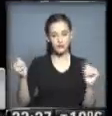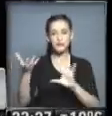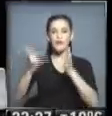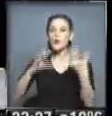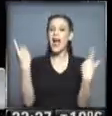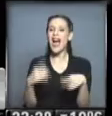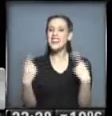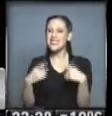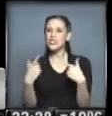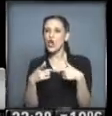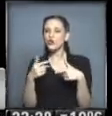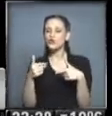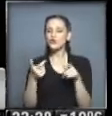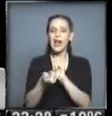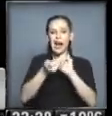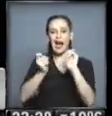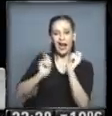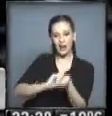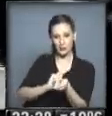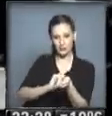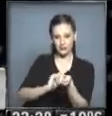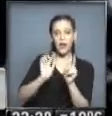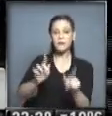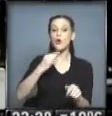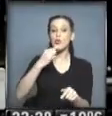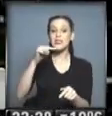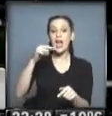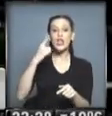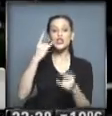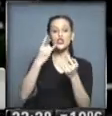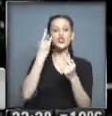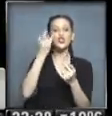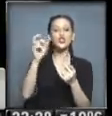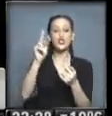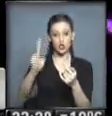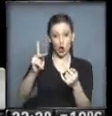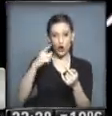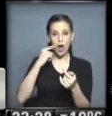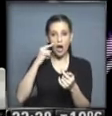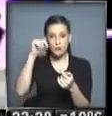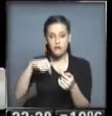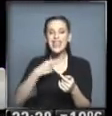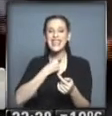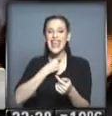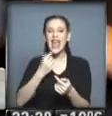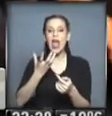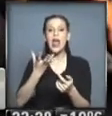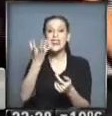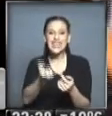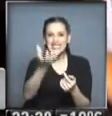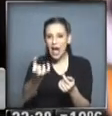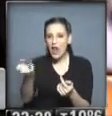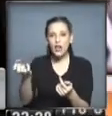final abierto que se van modificando. Y ahí lo que está diciendo Björk es que quiere que la aplicación esta llegue, que llegue a otro